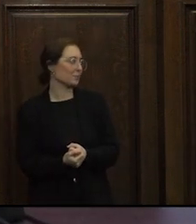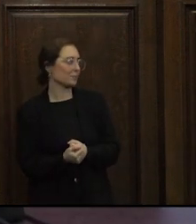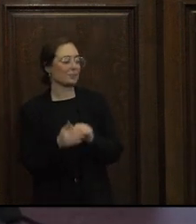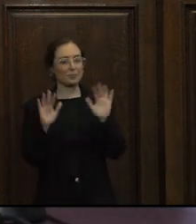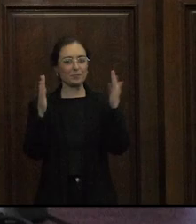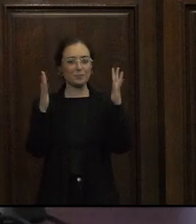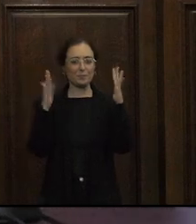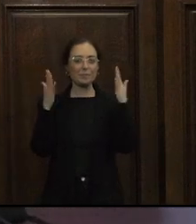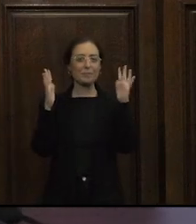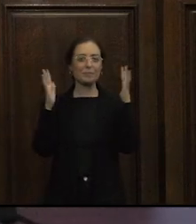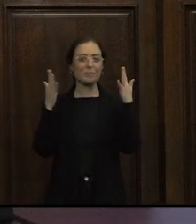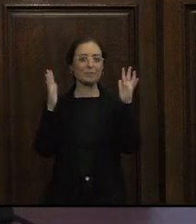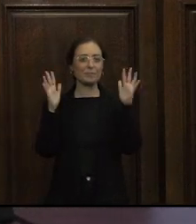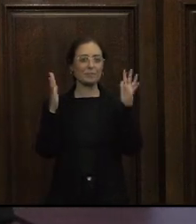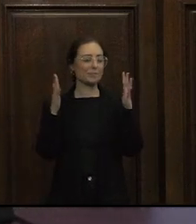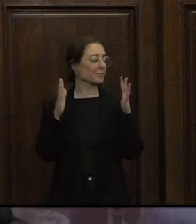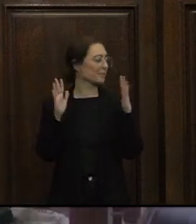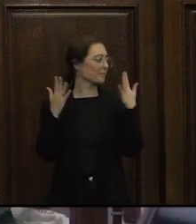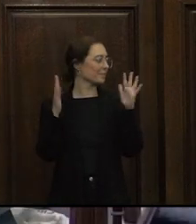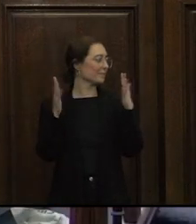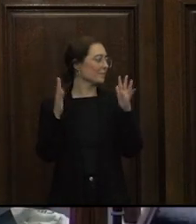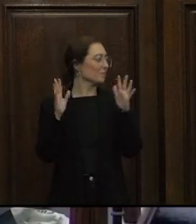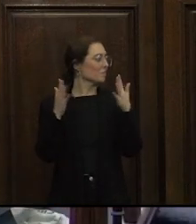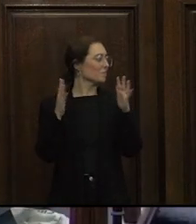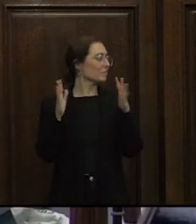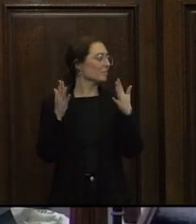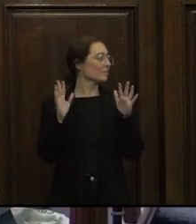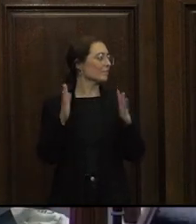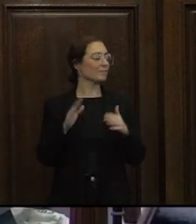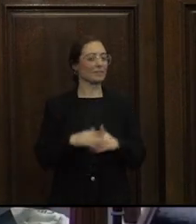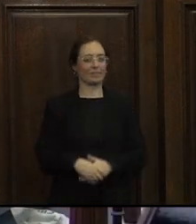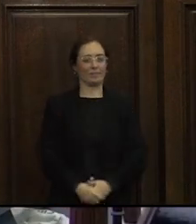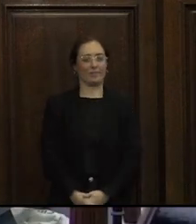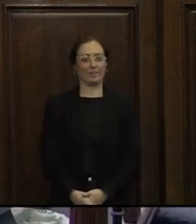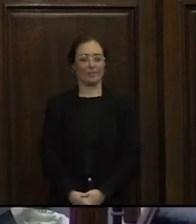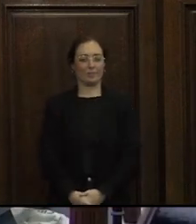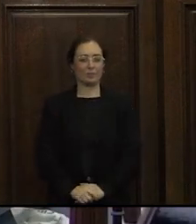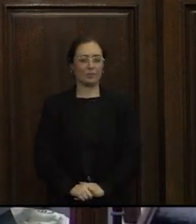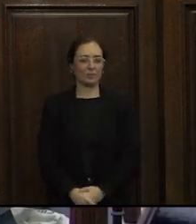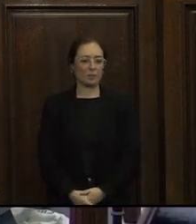Y ahora abrimos el debate.